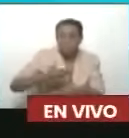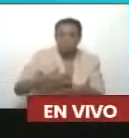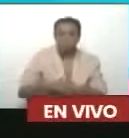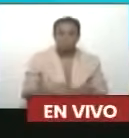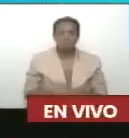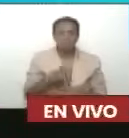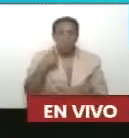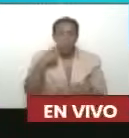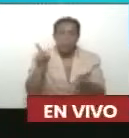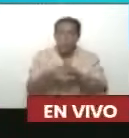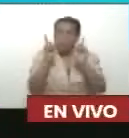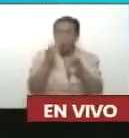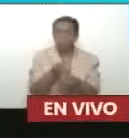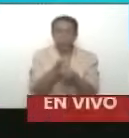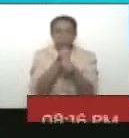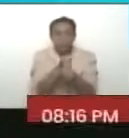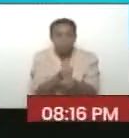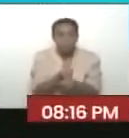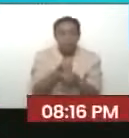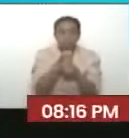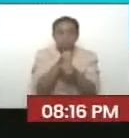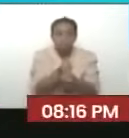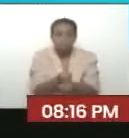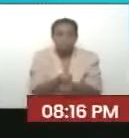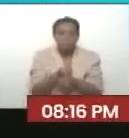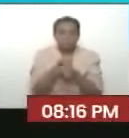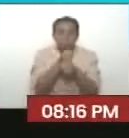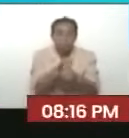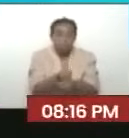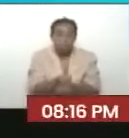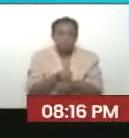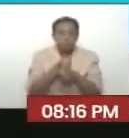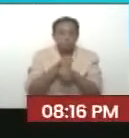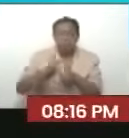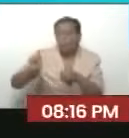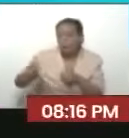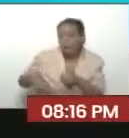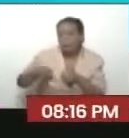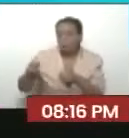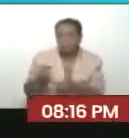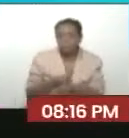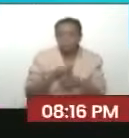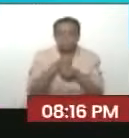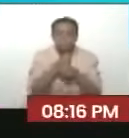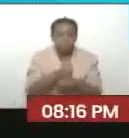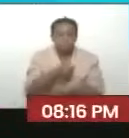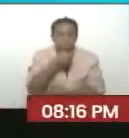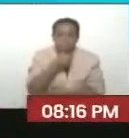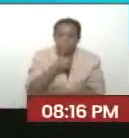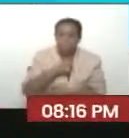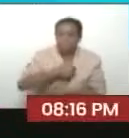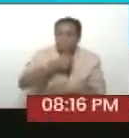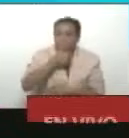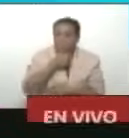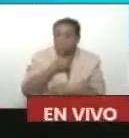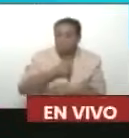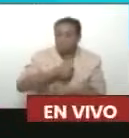El potro. No el potro Álvaro, sino el potro de la patria. Fuimos